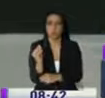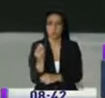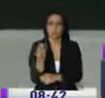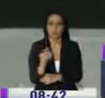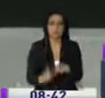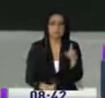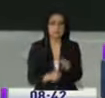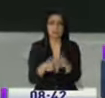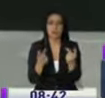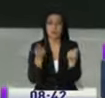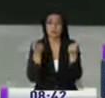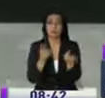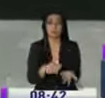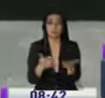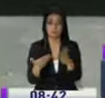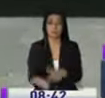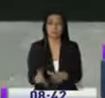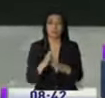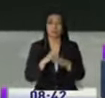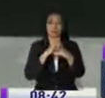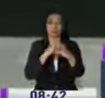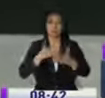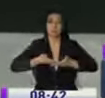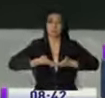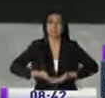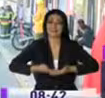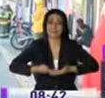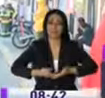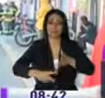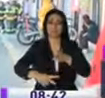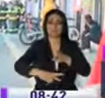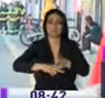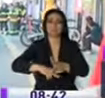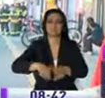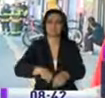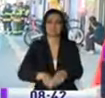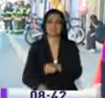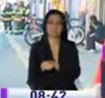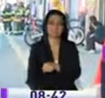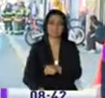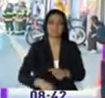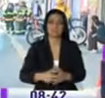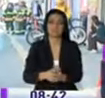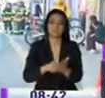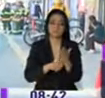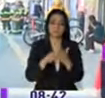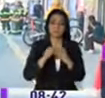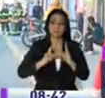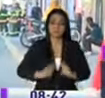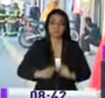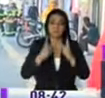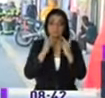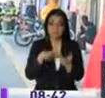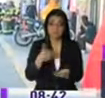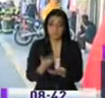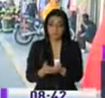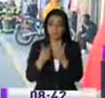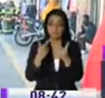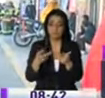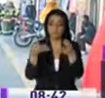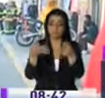fue inmediata, el pesado automotor destrozó el cuerpo del fallecido. Cuando ya llegó la ambulancia del Ministerio de Salud Pública, ya constató que la